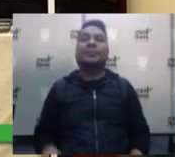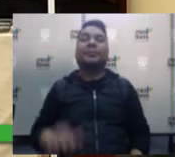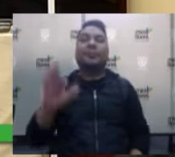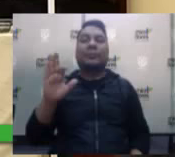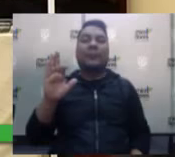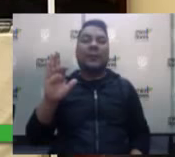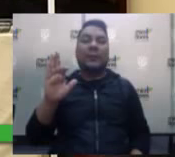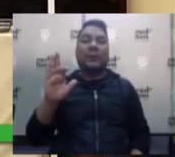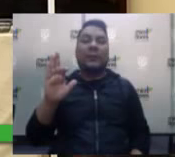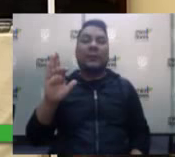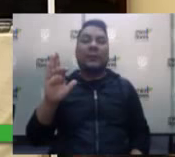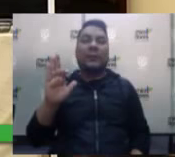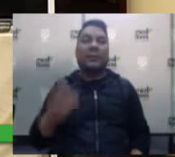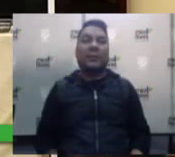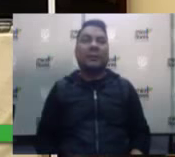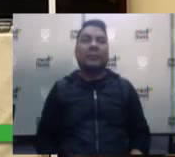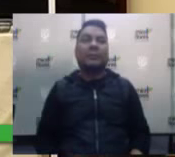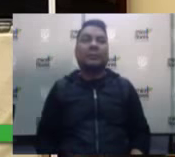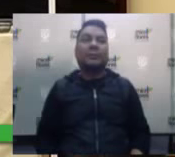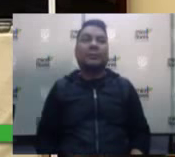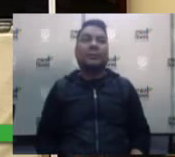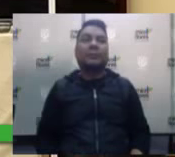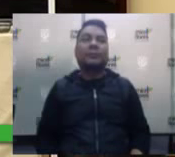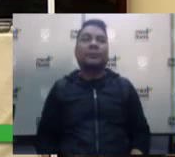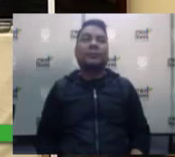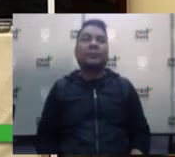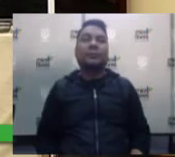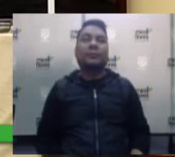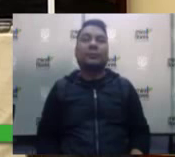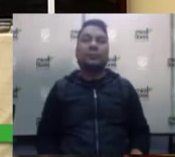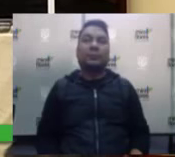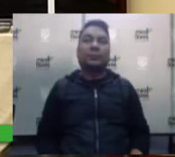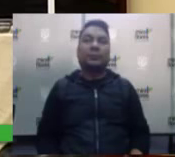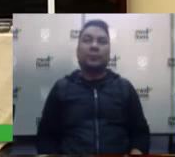F. F. Frente Popular Agrícola, FREPAP.